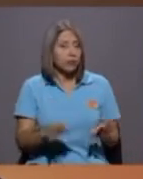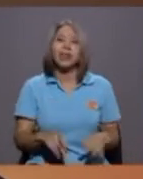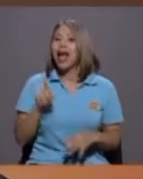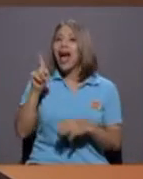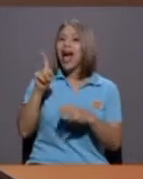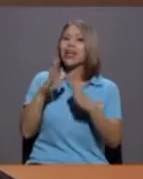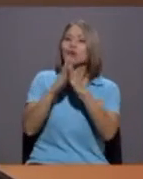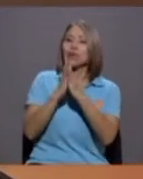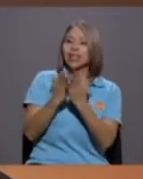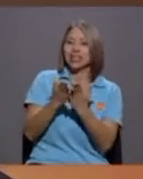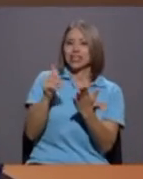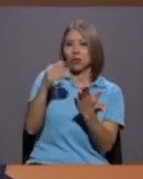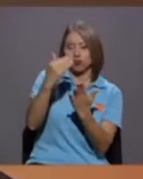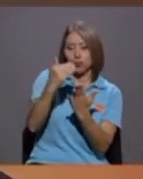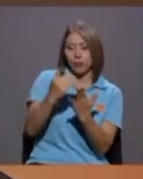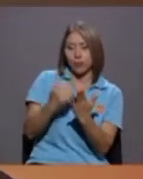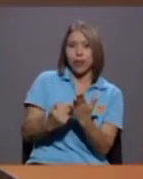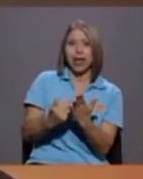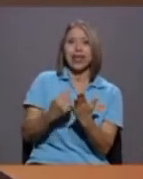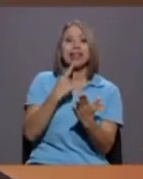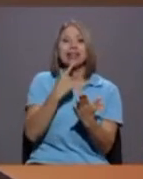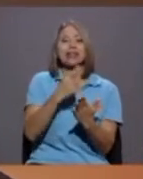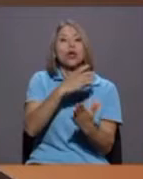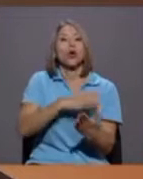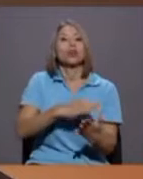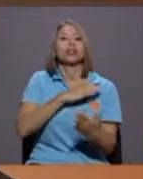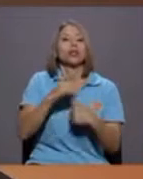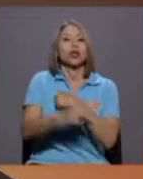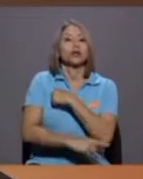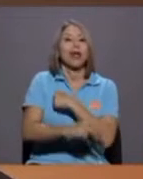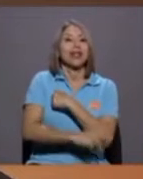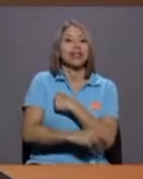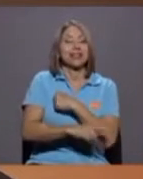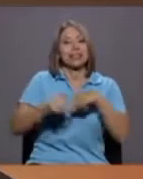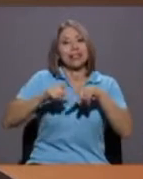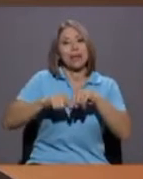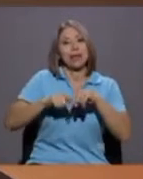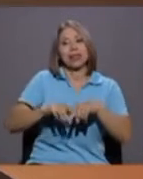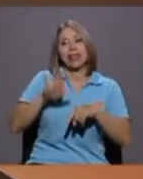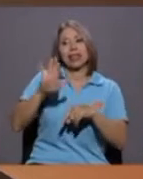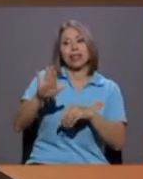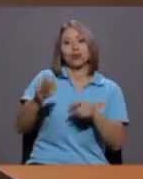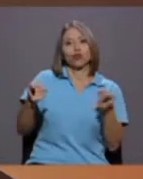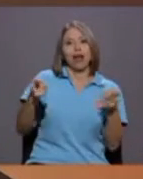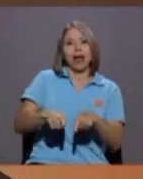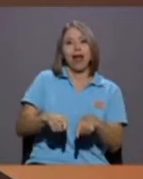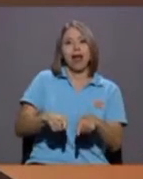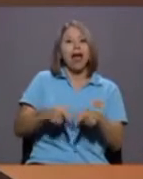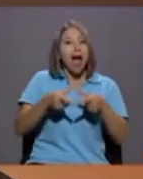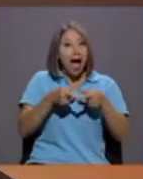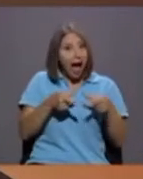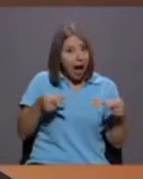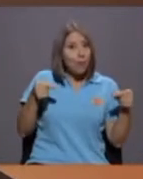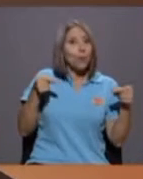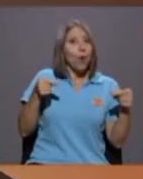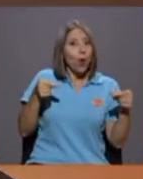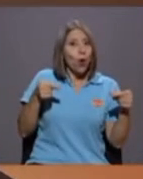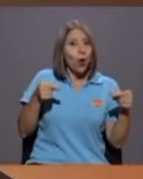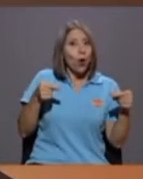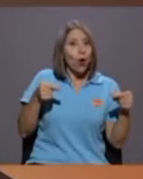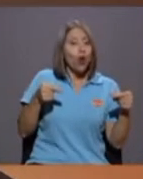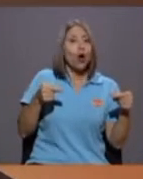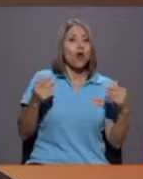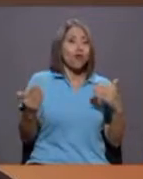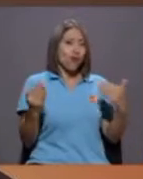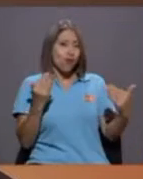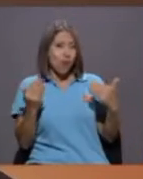los países en relación a su exposición a estos factores de amenaza, y Japón comparte mucha cercanía en el índice con